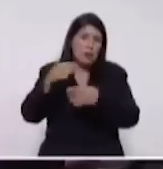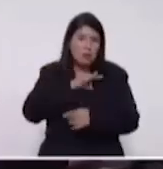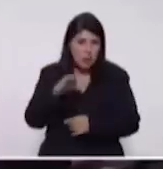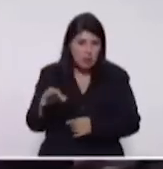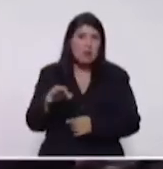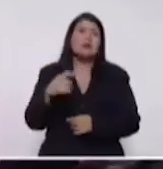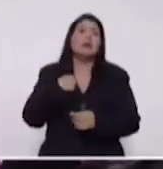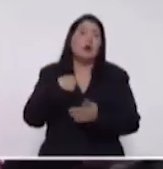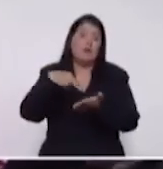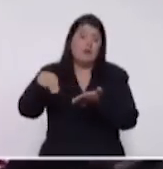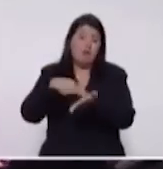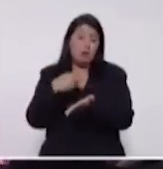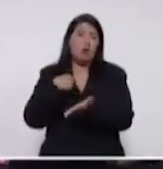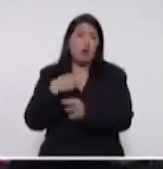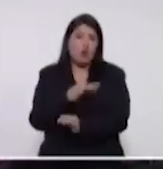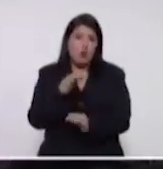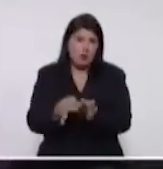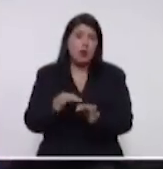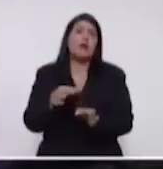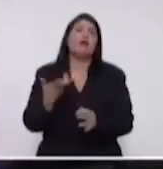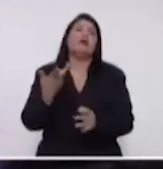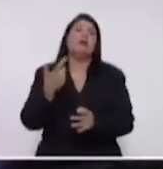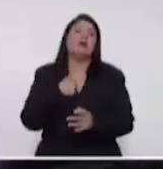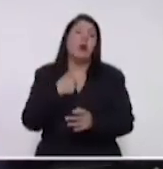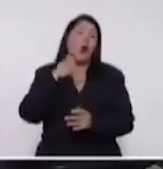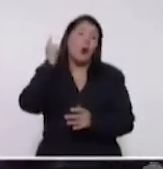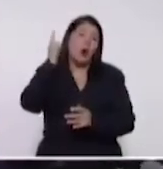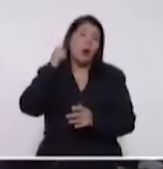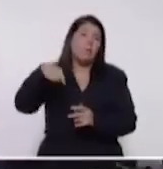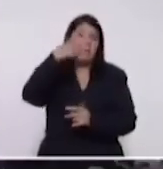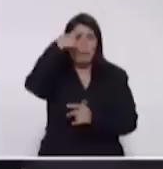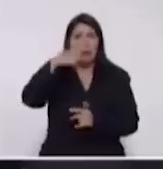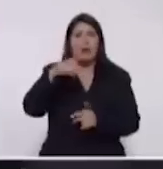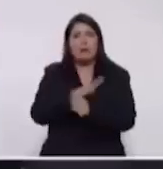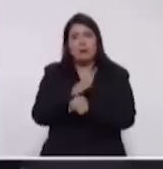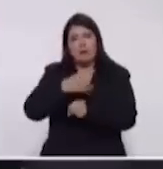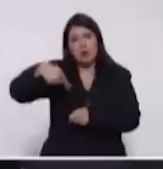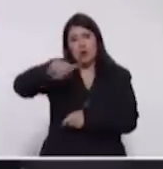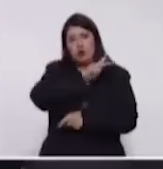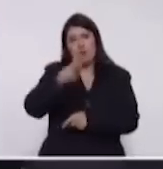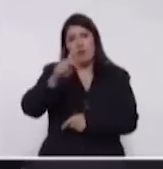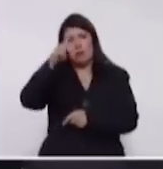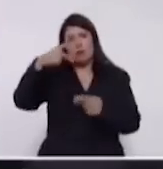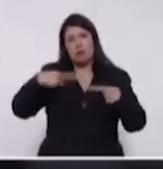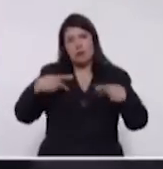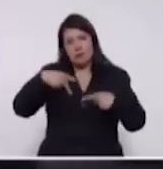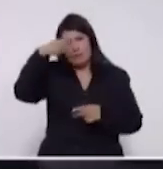lo firmo y lo cumplo, poder entregarlo en beneficio de todos los mexicanos. Muchas gracias.